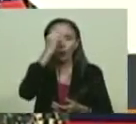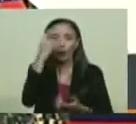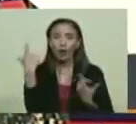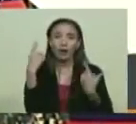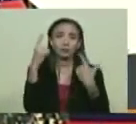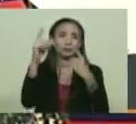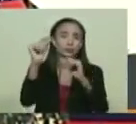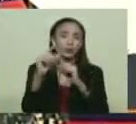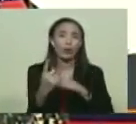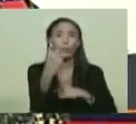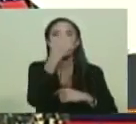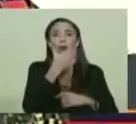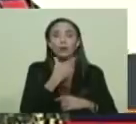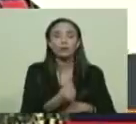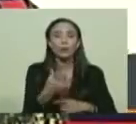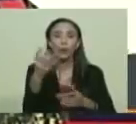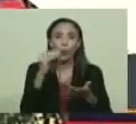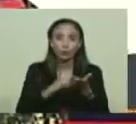y no ha regresado.